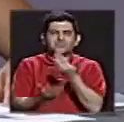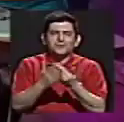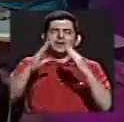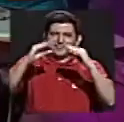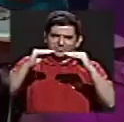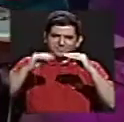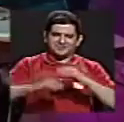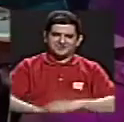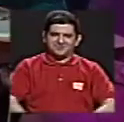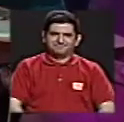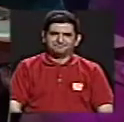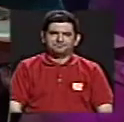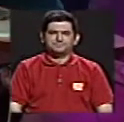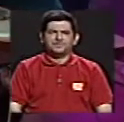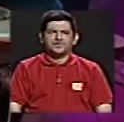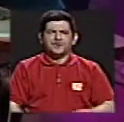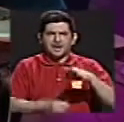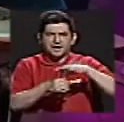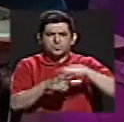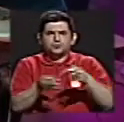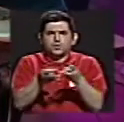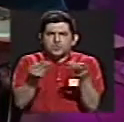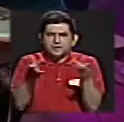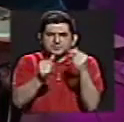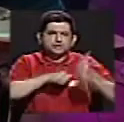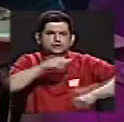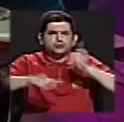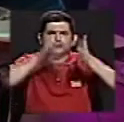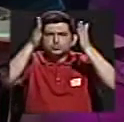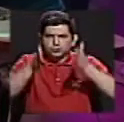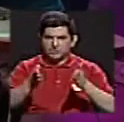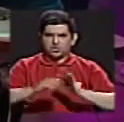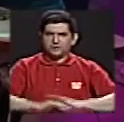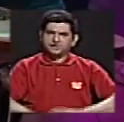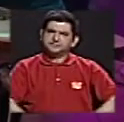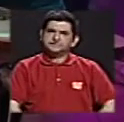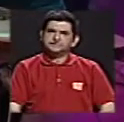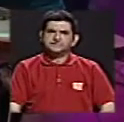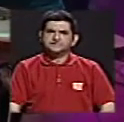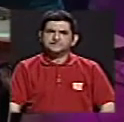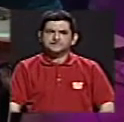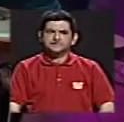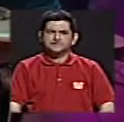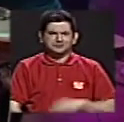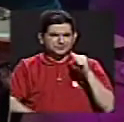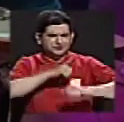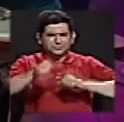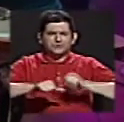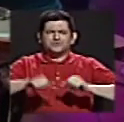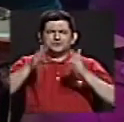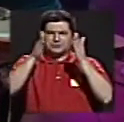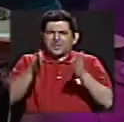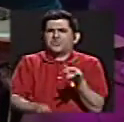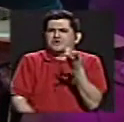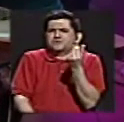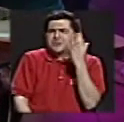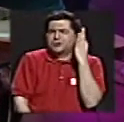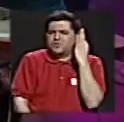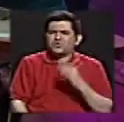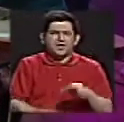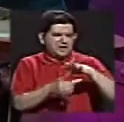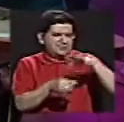nosotras. Agricultoras, productoras, luchadoras. ¿Qué tan luchadoras son las mujeres